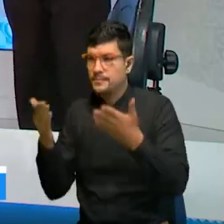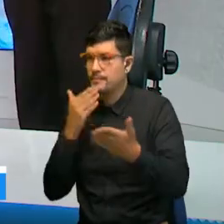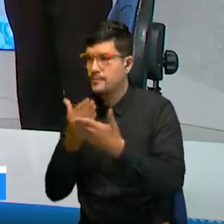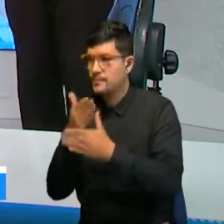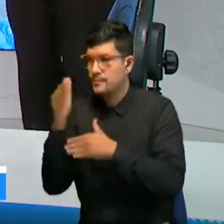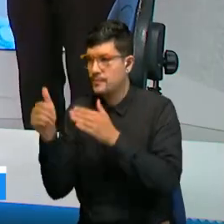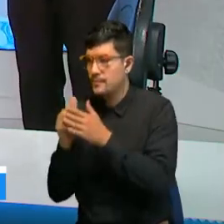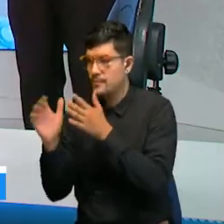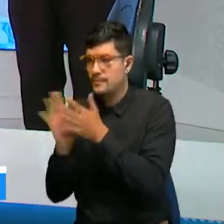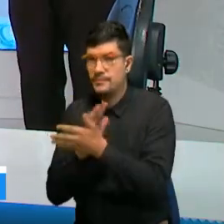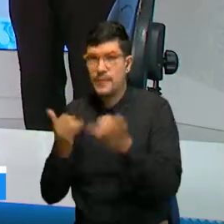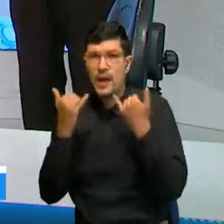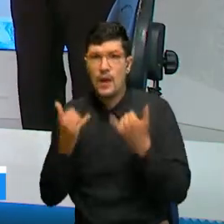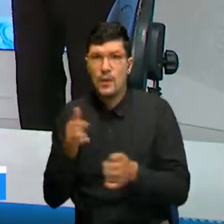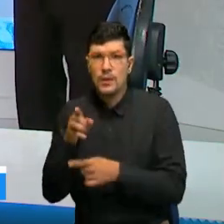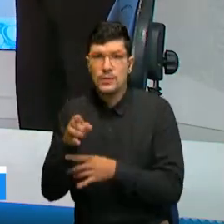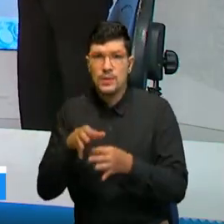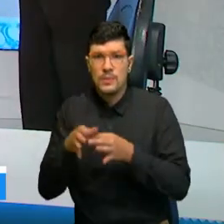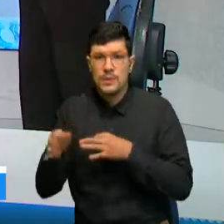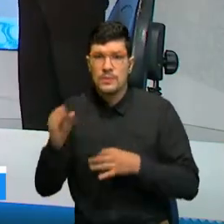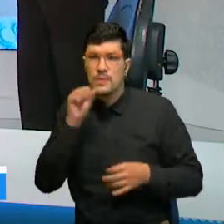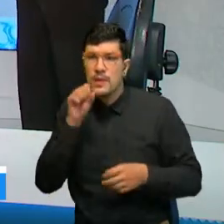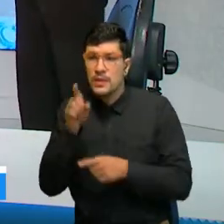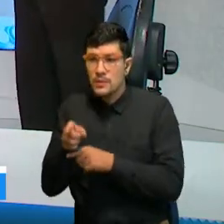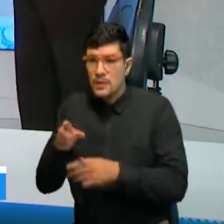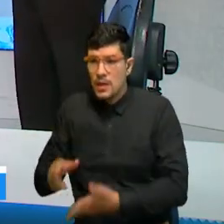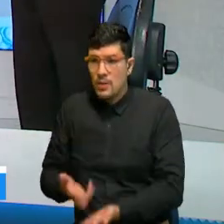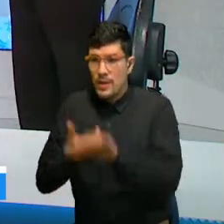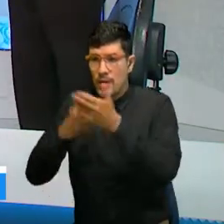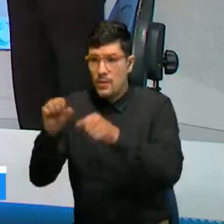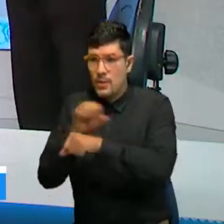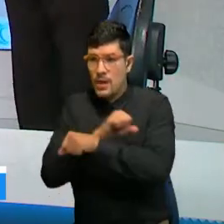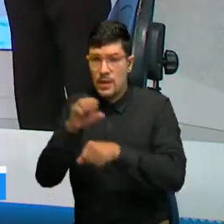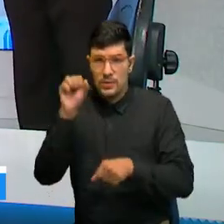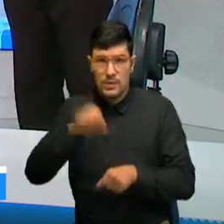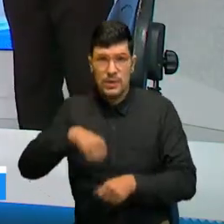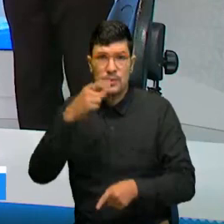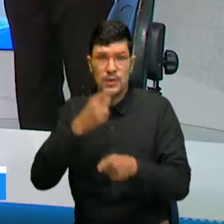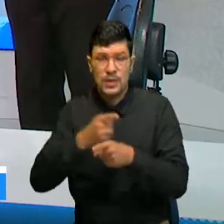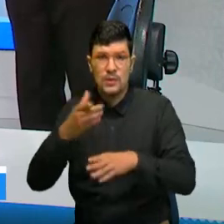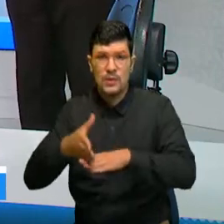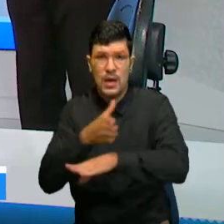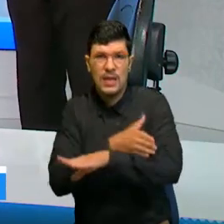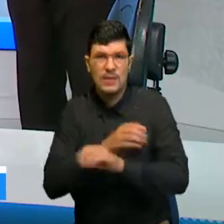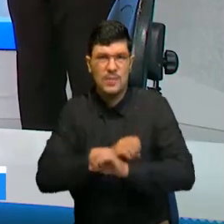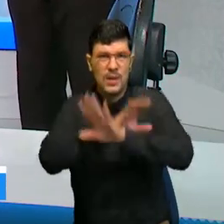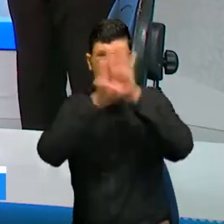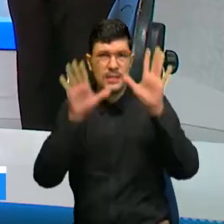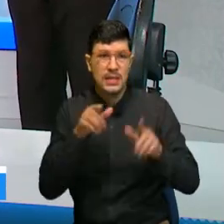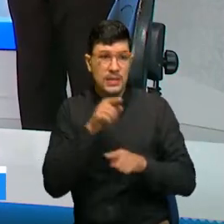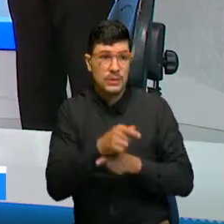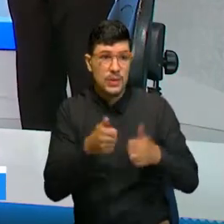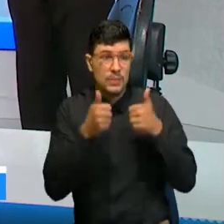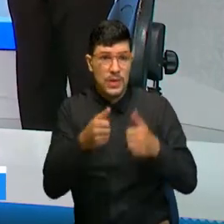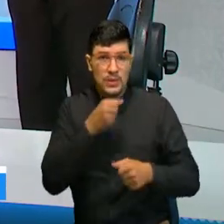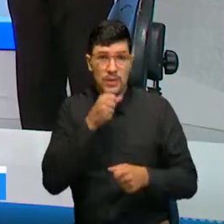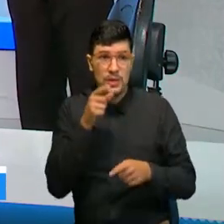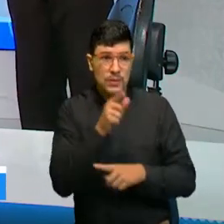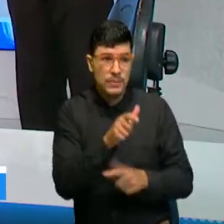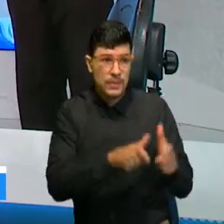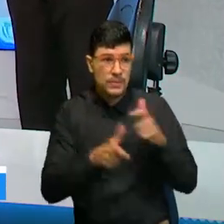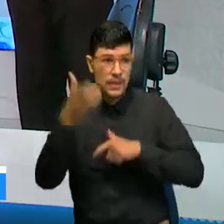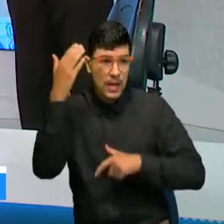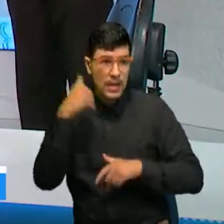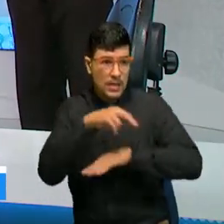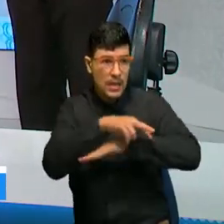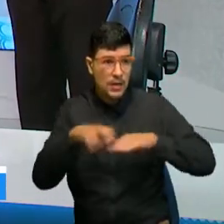Vamos ahora a Barbosa, allí fue recuperada una camioneta. Así es, esta mañana las autoridades dieron la buena noticia a las personas a las cuales se hurtó